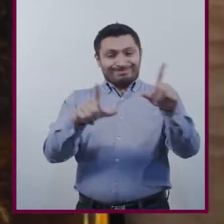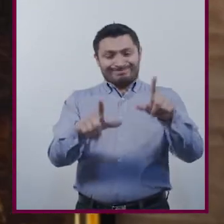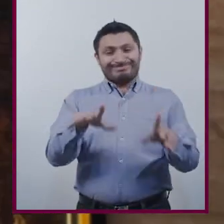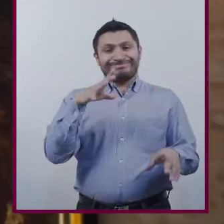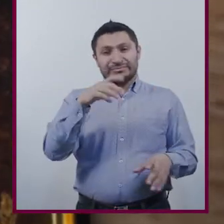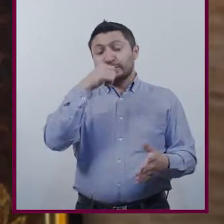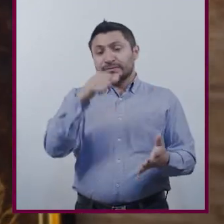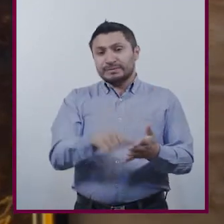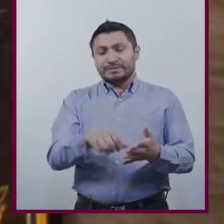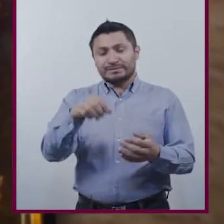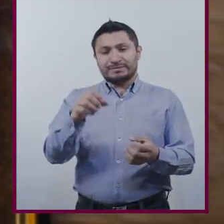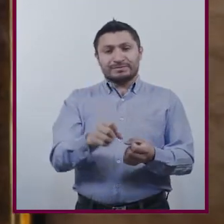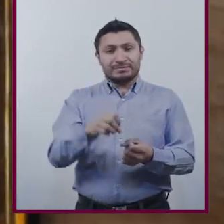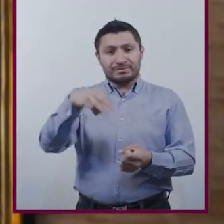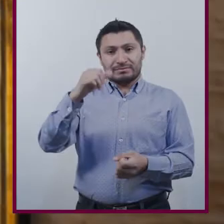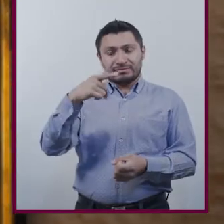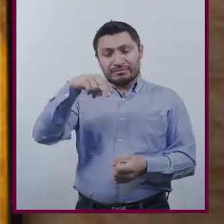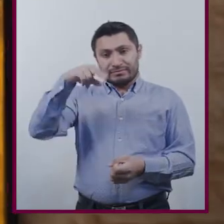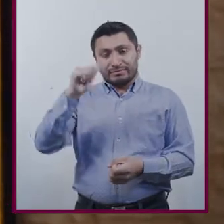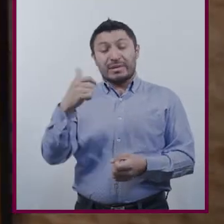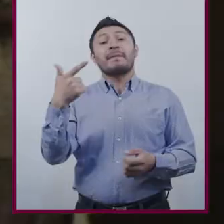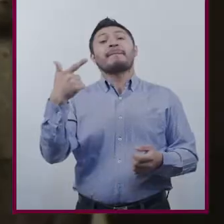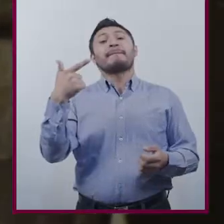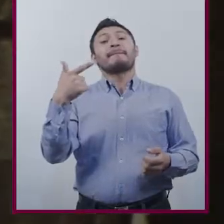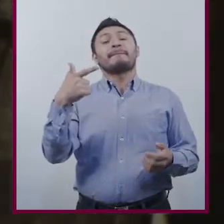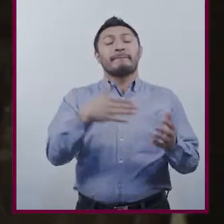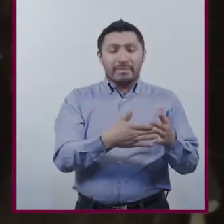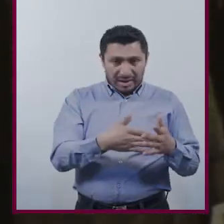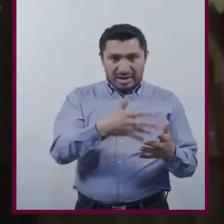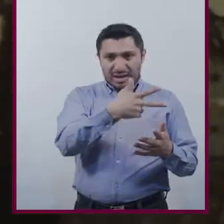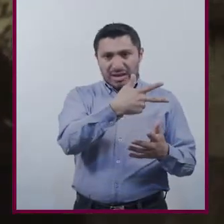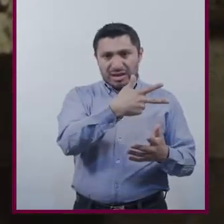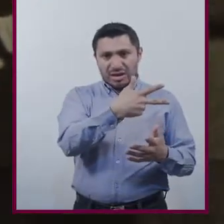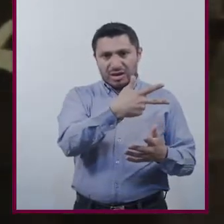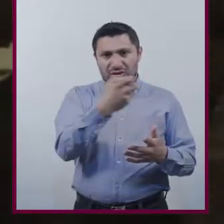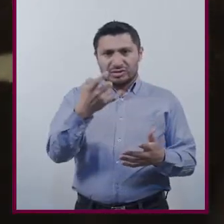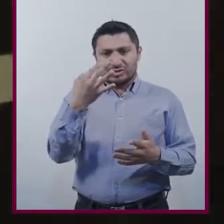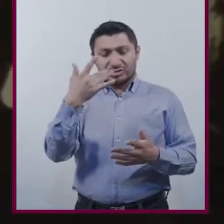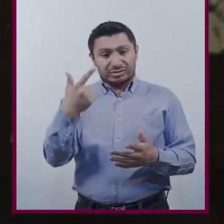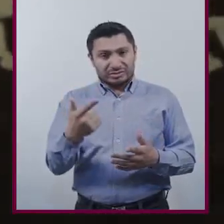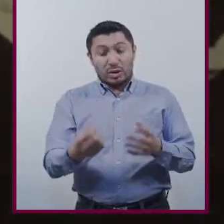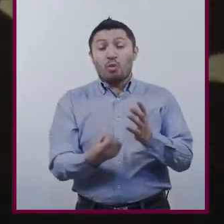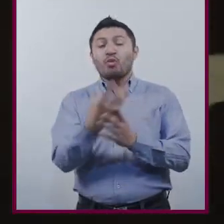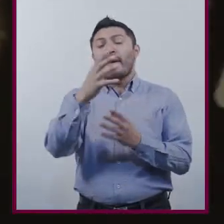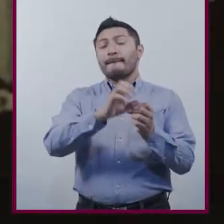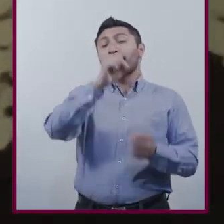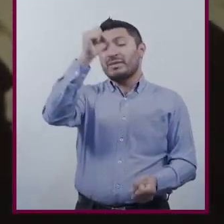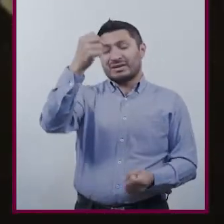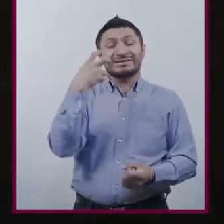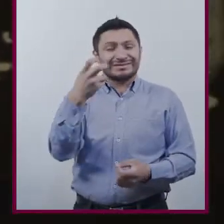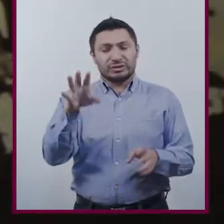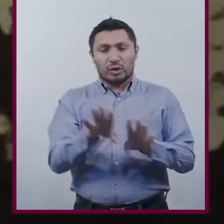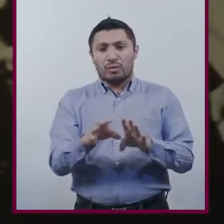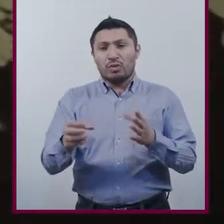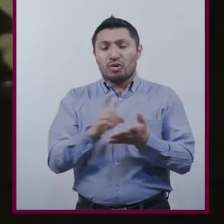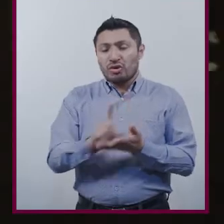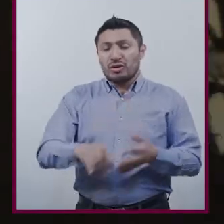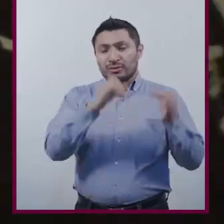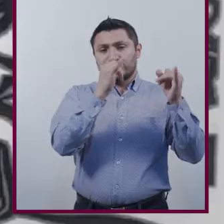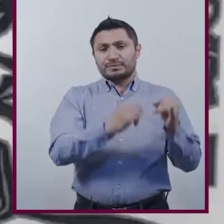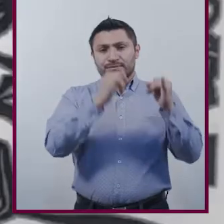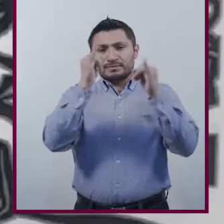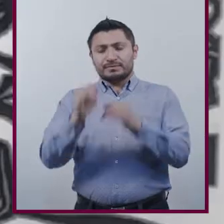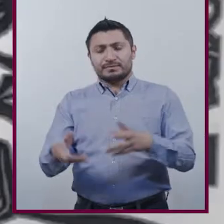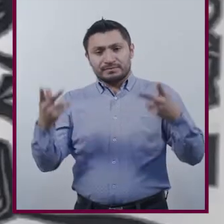Carta Magna de 1857. La nueva Constitución, entre otras cosas, otorgó derechos individuales a